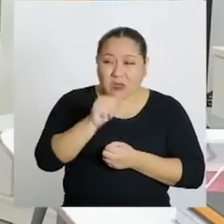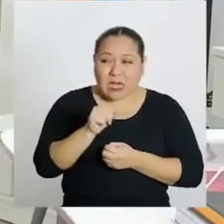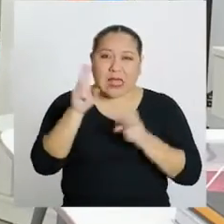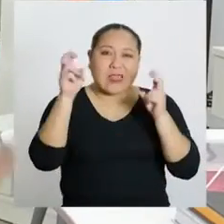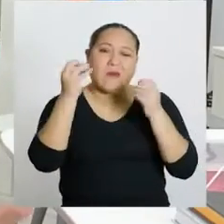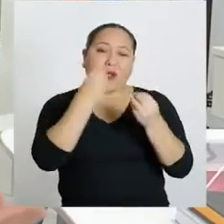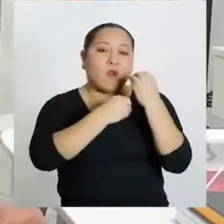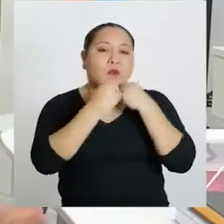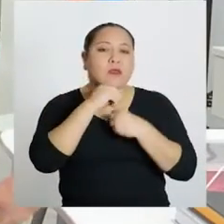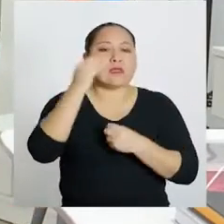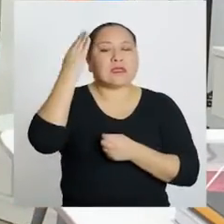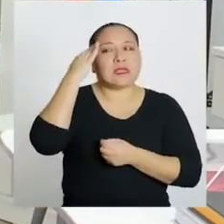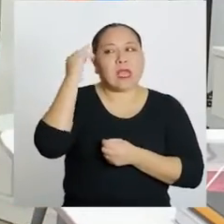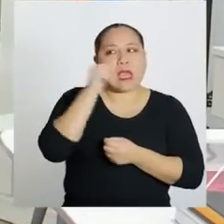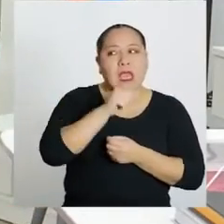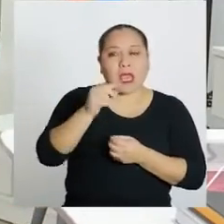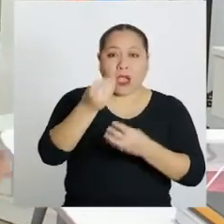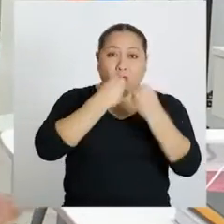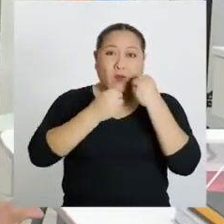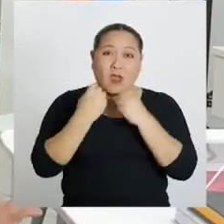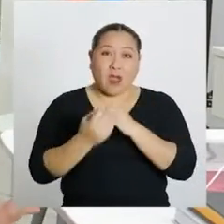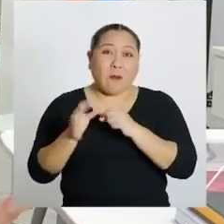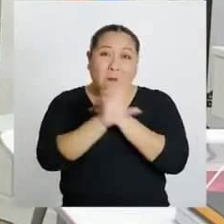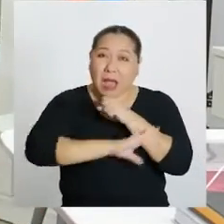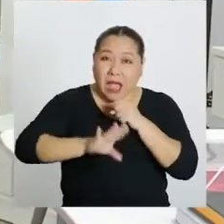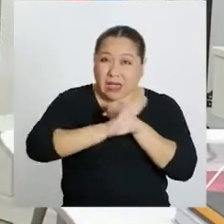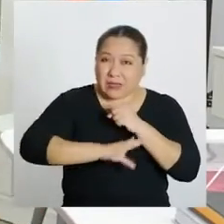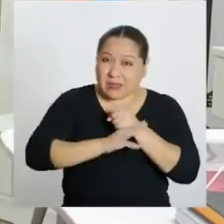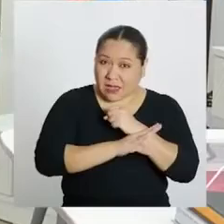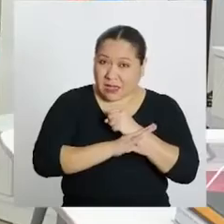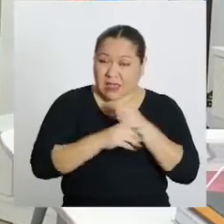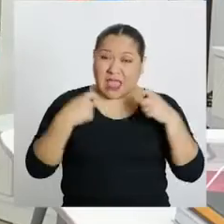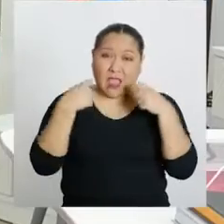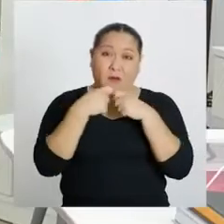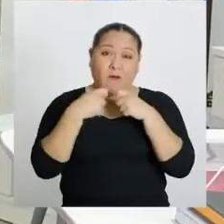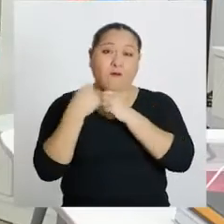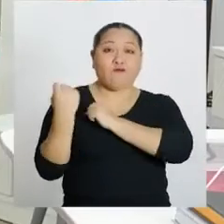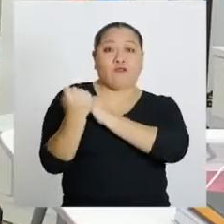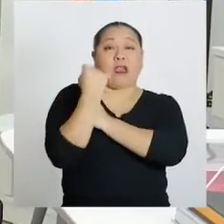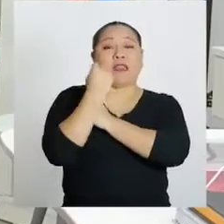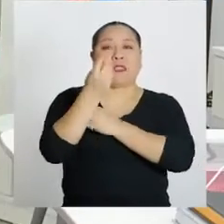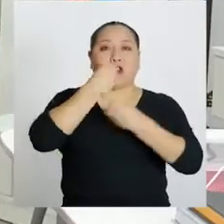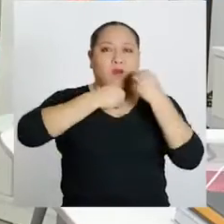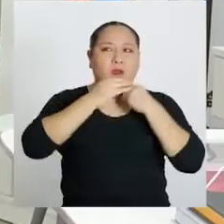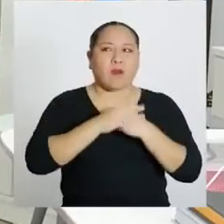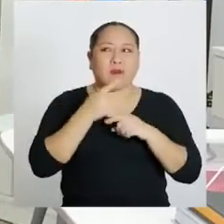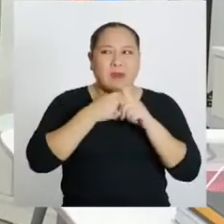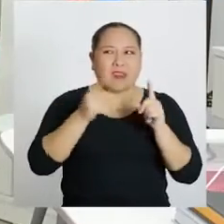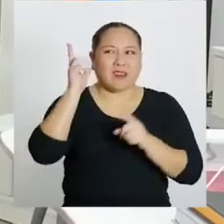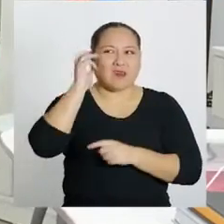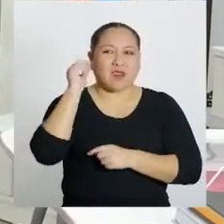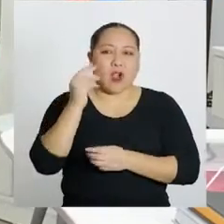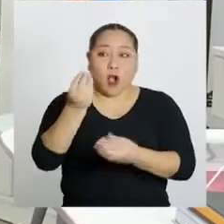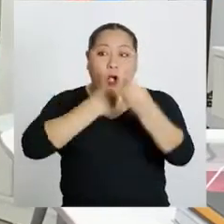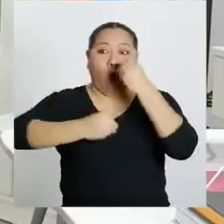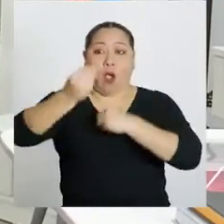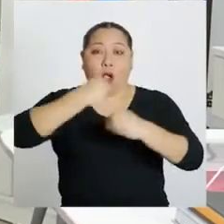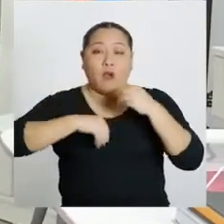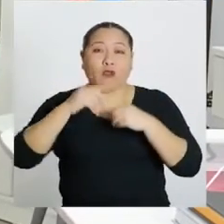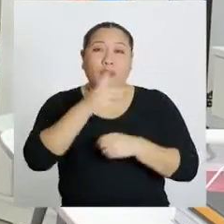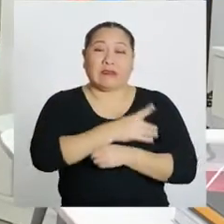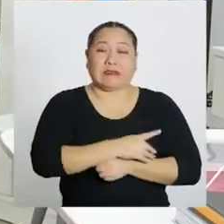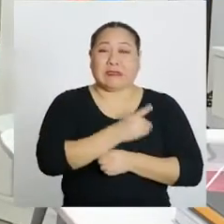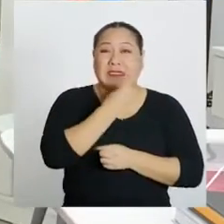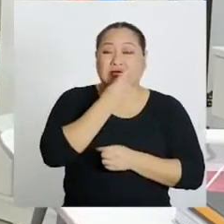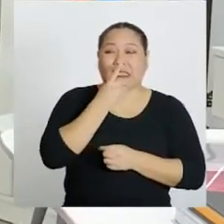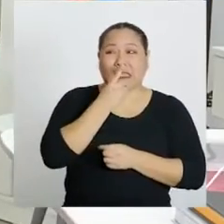comida. Sé que el alimento es el combustible del cuerpo, pero también he oído que comer más de lo necesario o mantener una